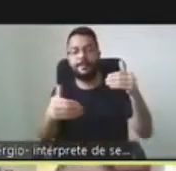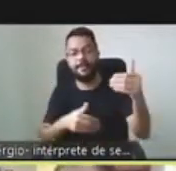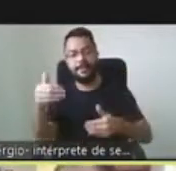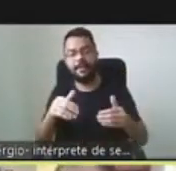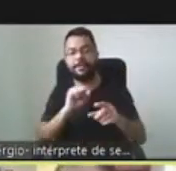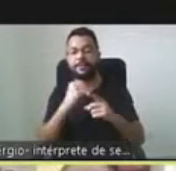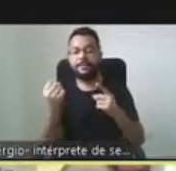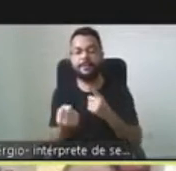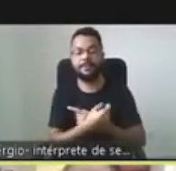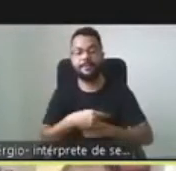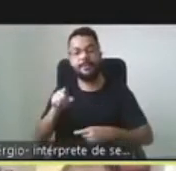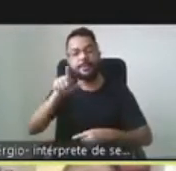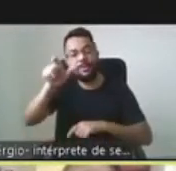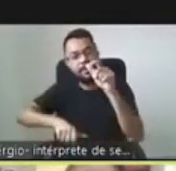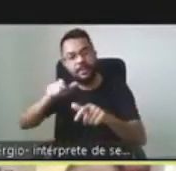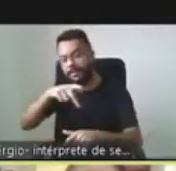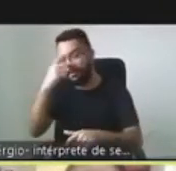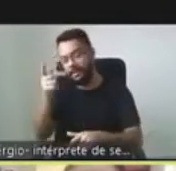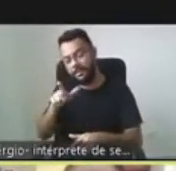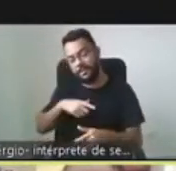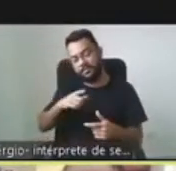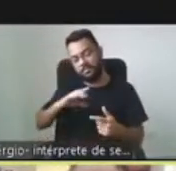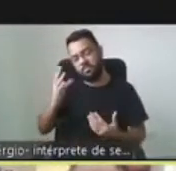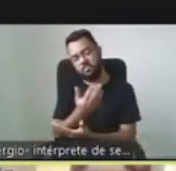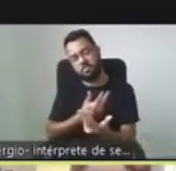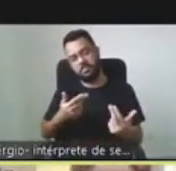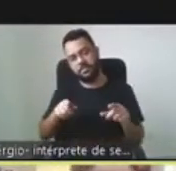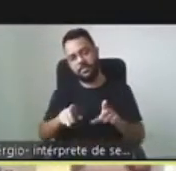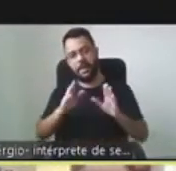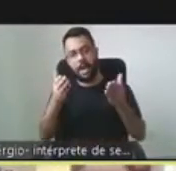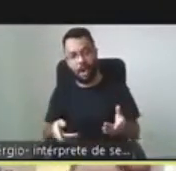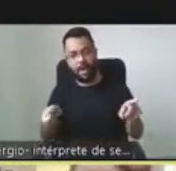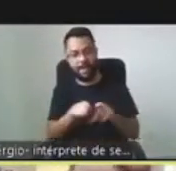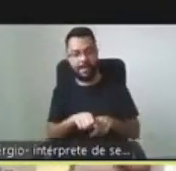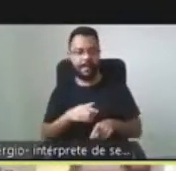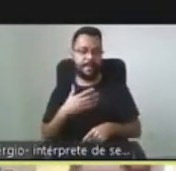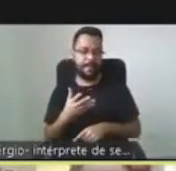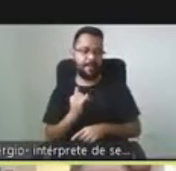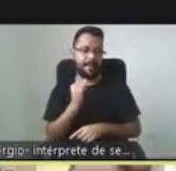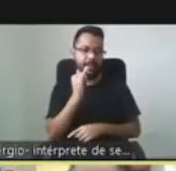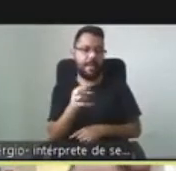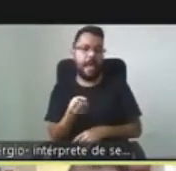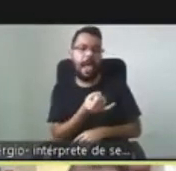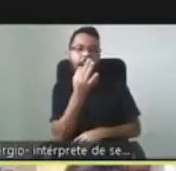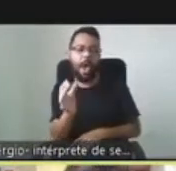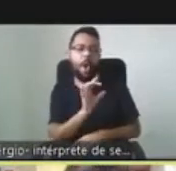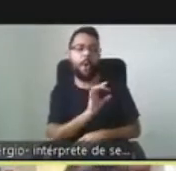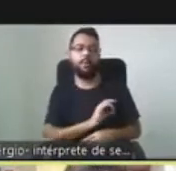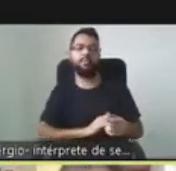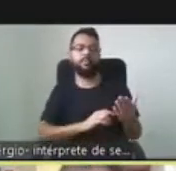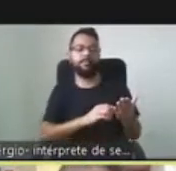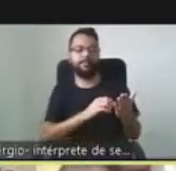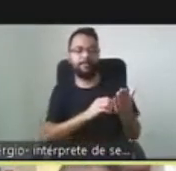plena de todos los que convivimos en ella. Y ahora yo me quiero detener un poquito en ciertos artículos que considero que